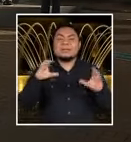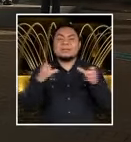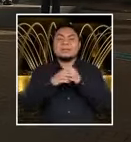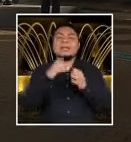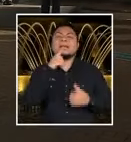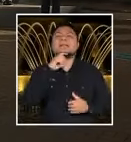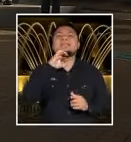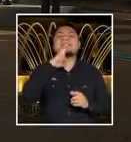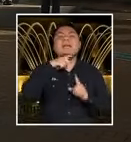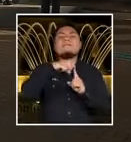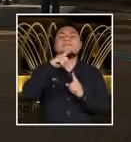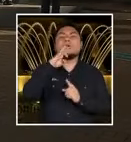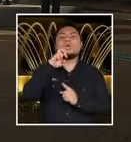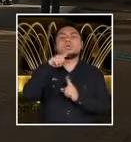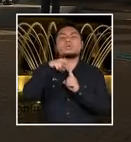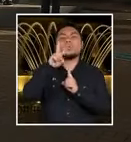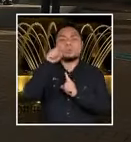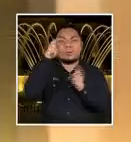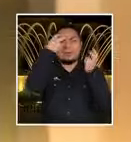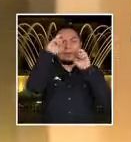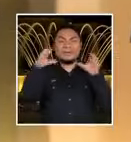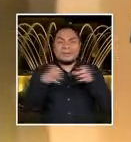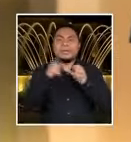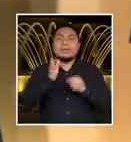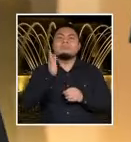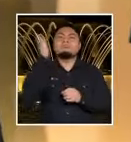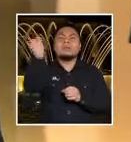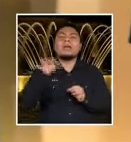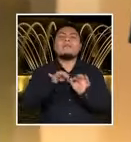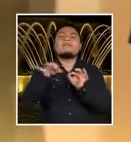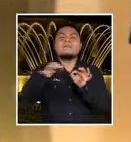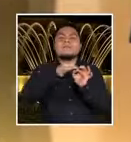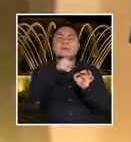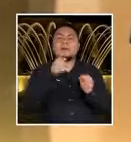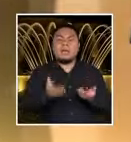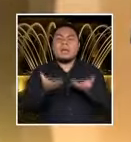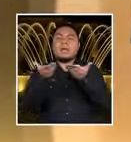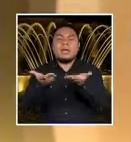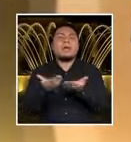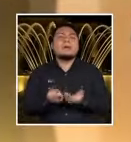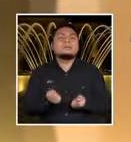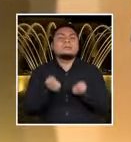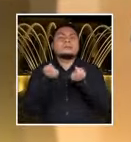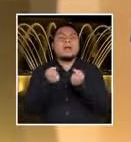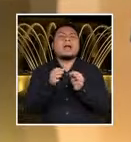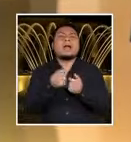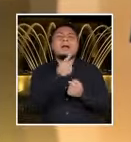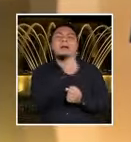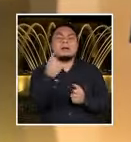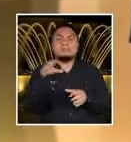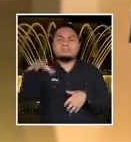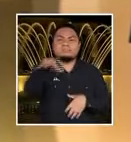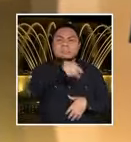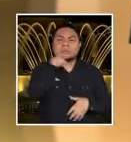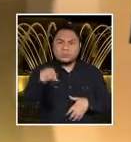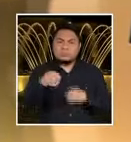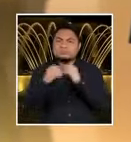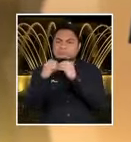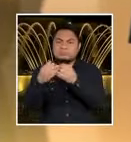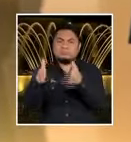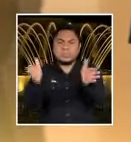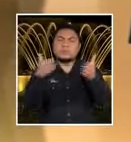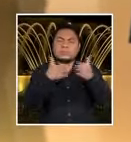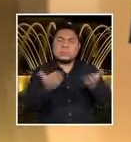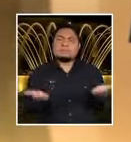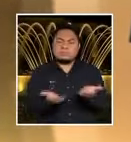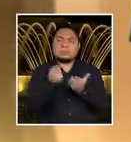va a estar evaluando a las regiones para poder entregar a cada región que demuestre que sus destinos